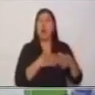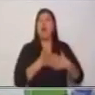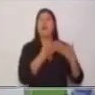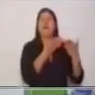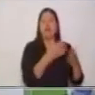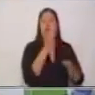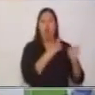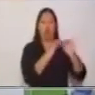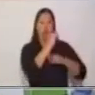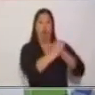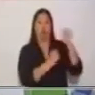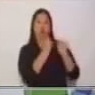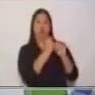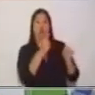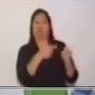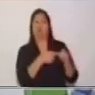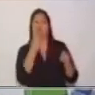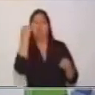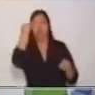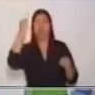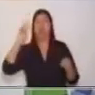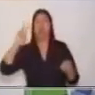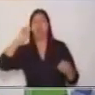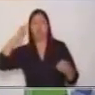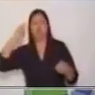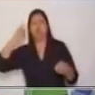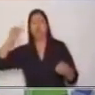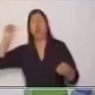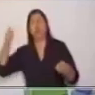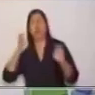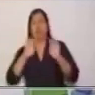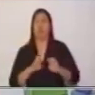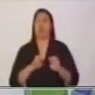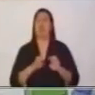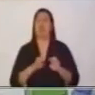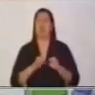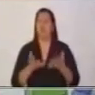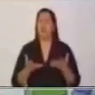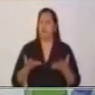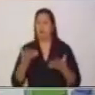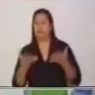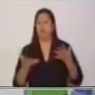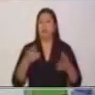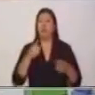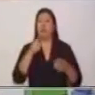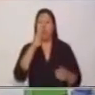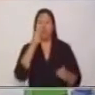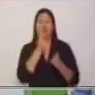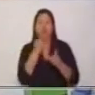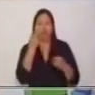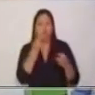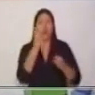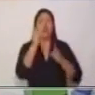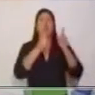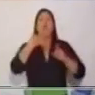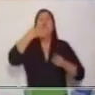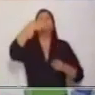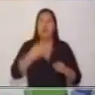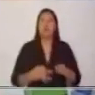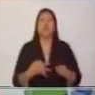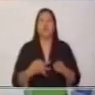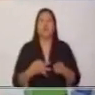azar, porque eso le va a restar importancia, podríamos decirlo, e incluso veracidad a tu